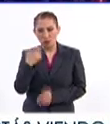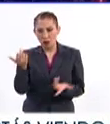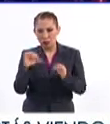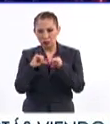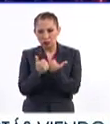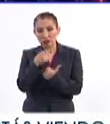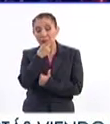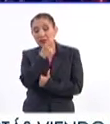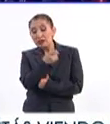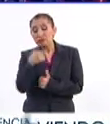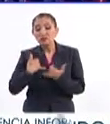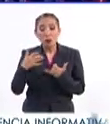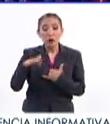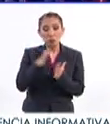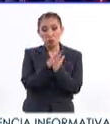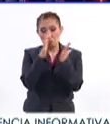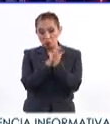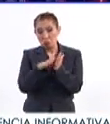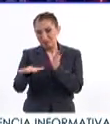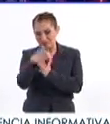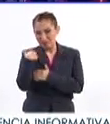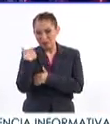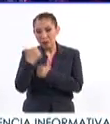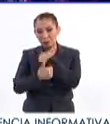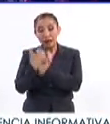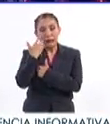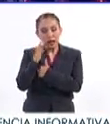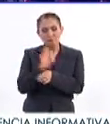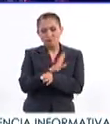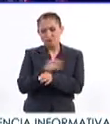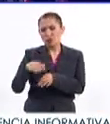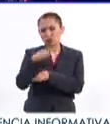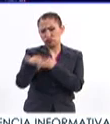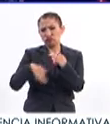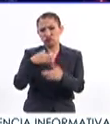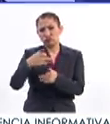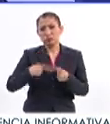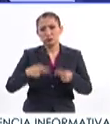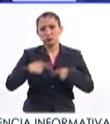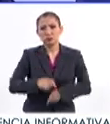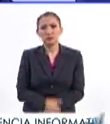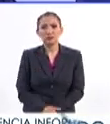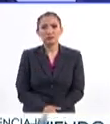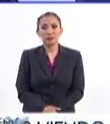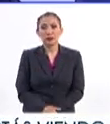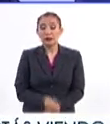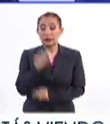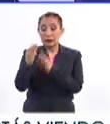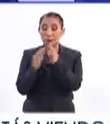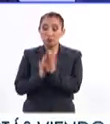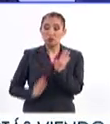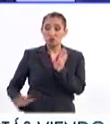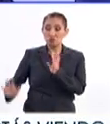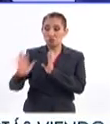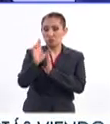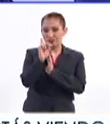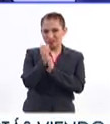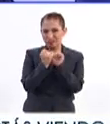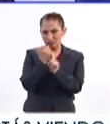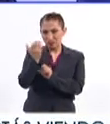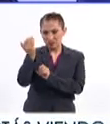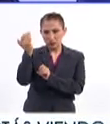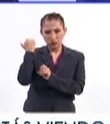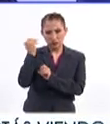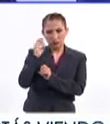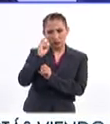México, asegura que los jóvenes participantes en el evento buscan un bien común por la sociedad. A nivel mundial, hace 30